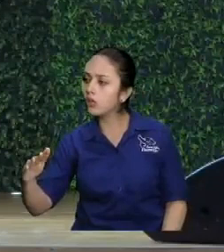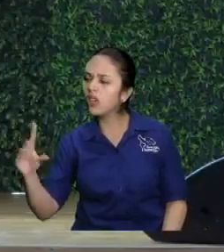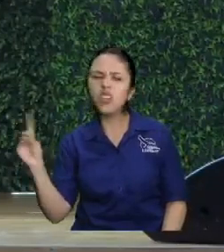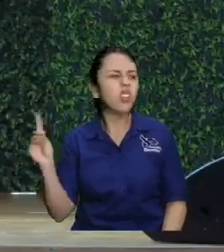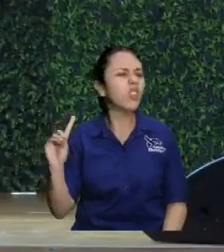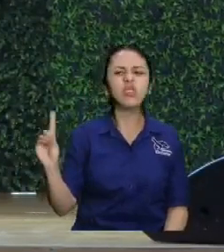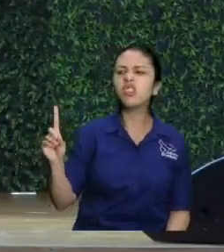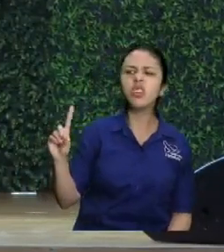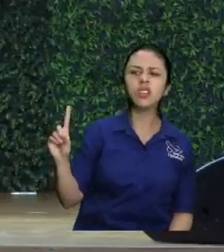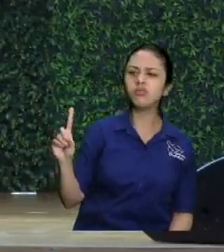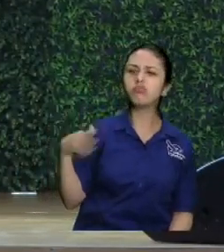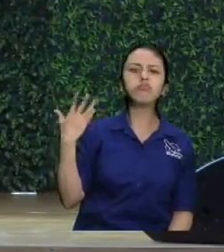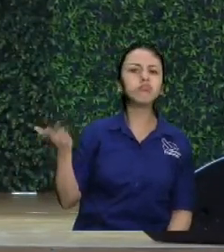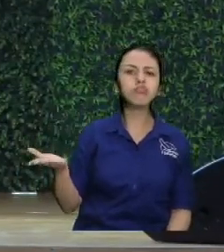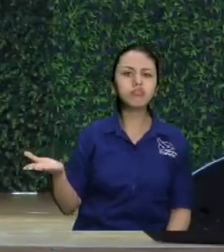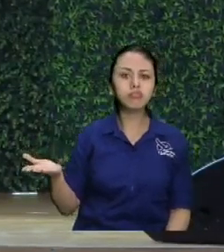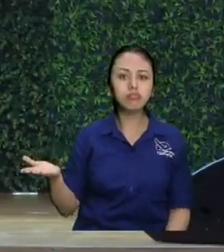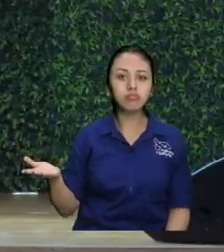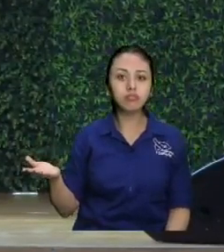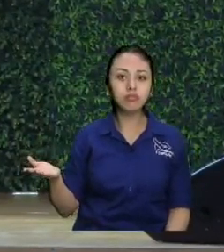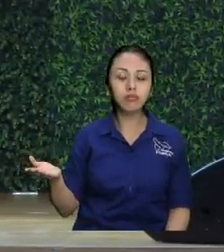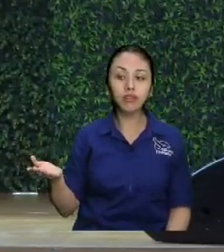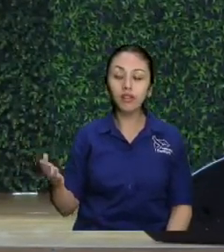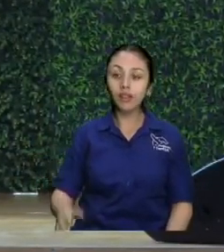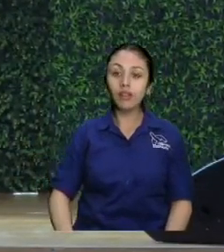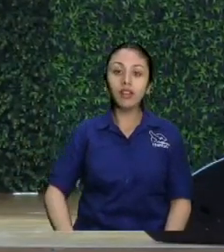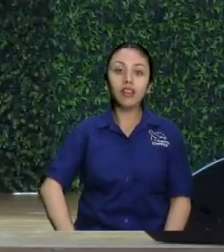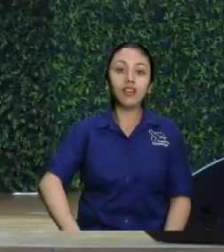María, sí, José,